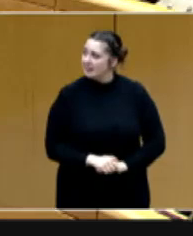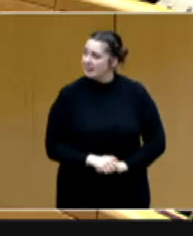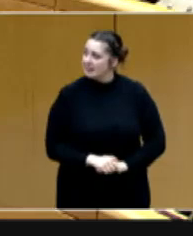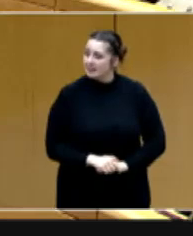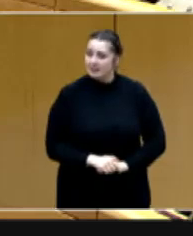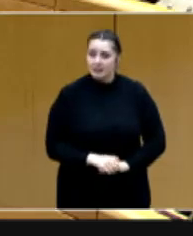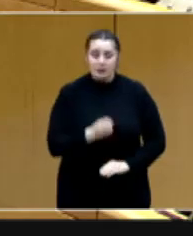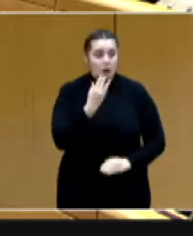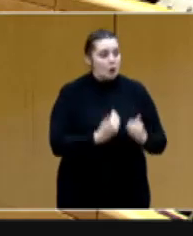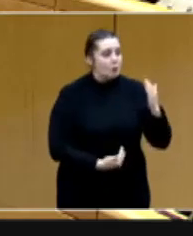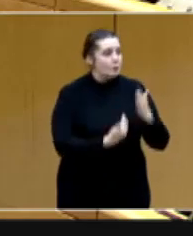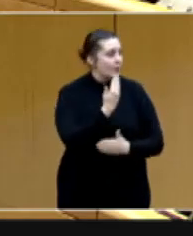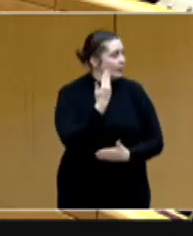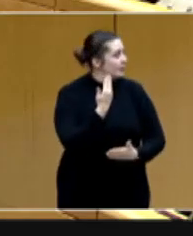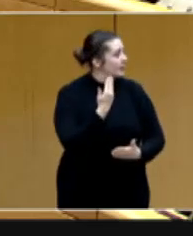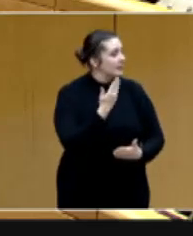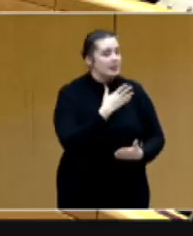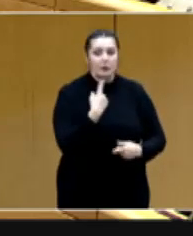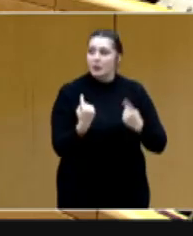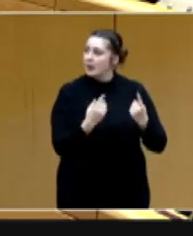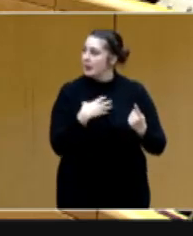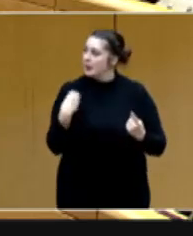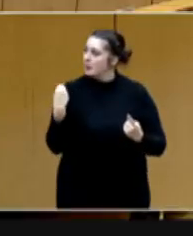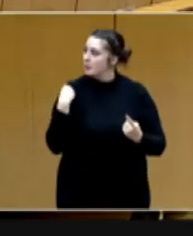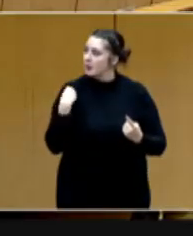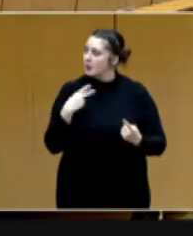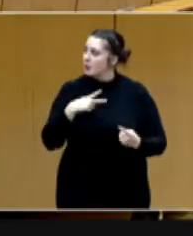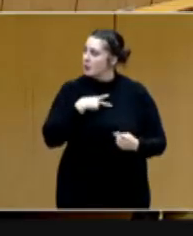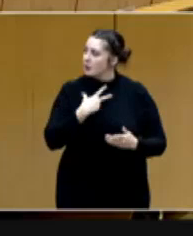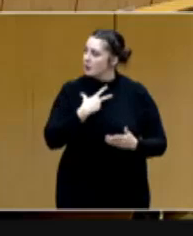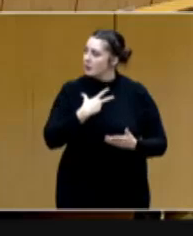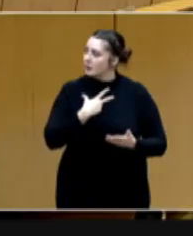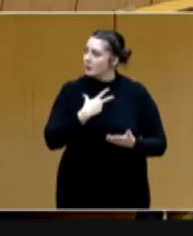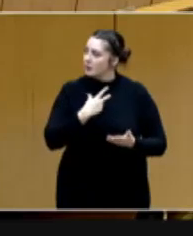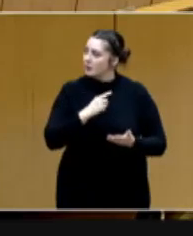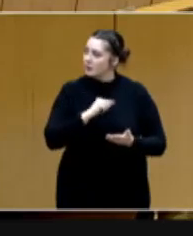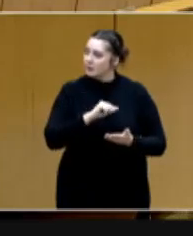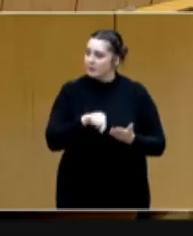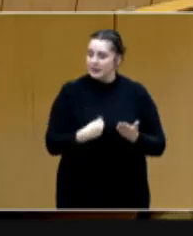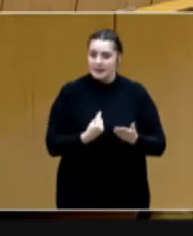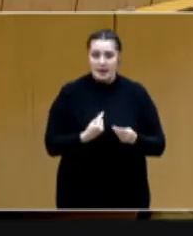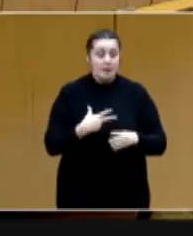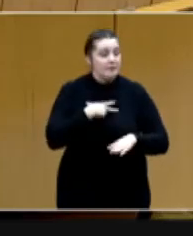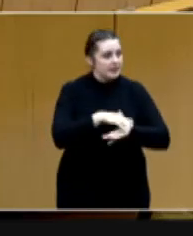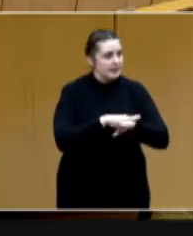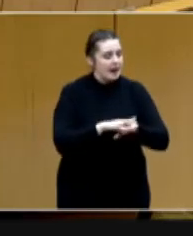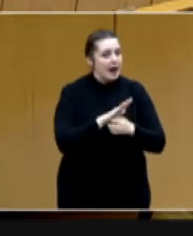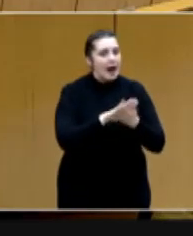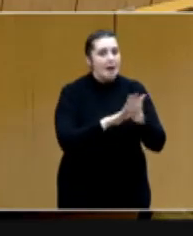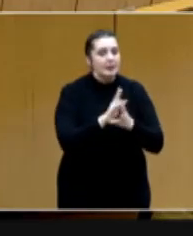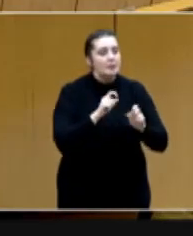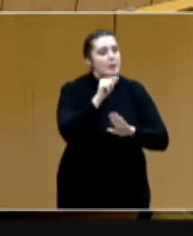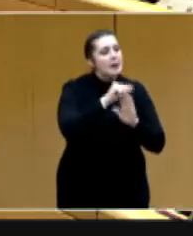Buenos días Pues si a mí me gusta hacer una pregunta ya que está aquí la fiscal María José segarra precisamente hablando de la seguridad